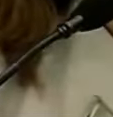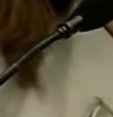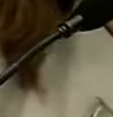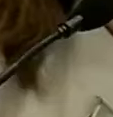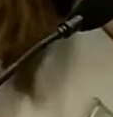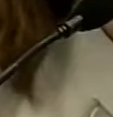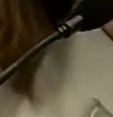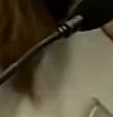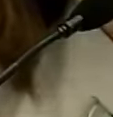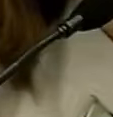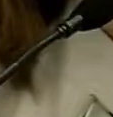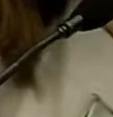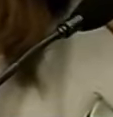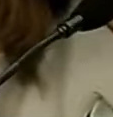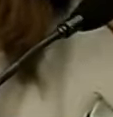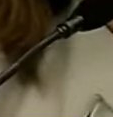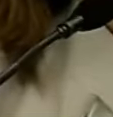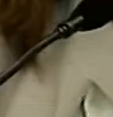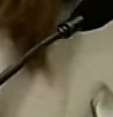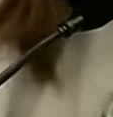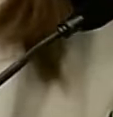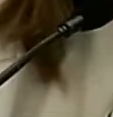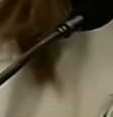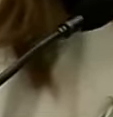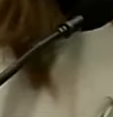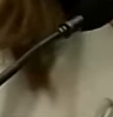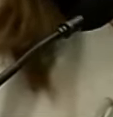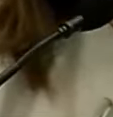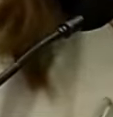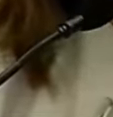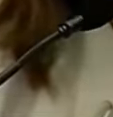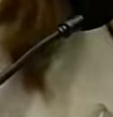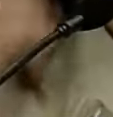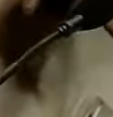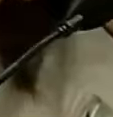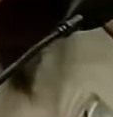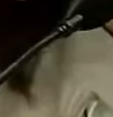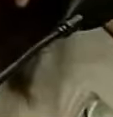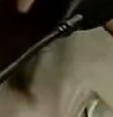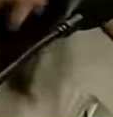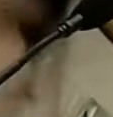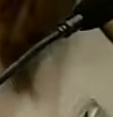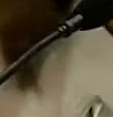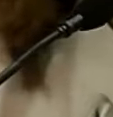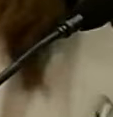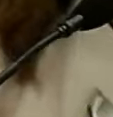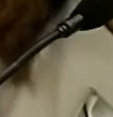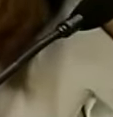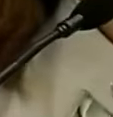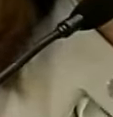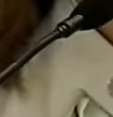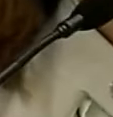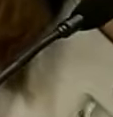justicia, tanto en el caso de Santa Fe, que recién lo estábamos comentando, como en el caso